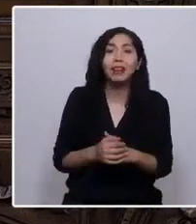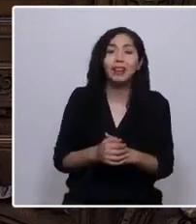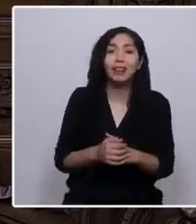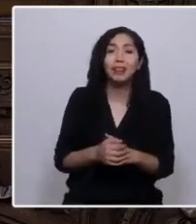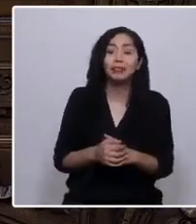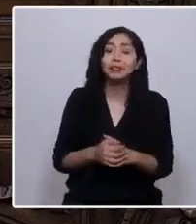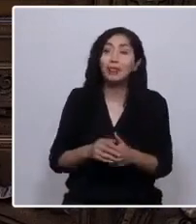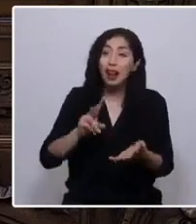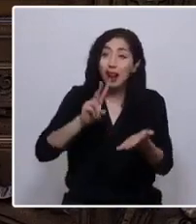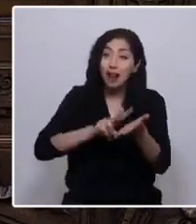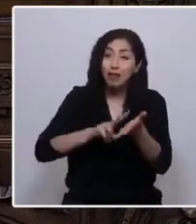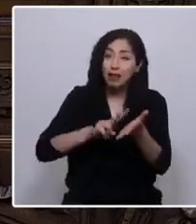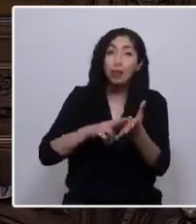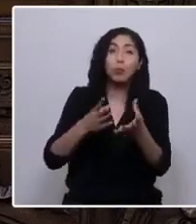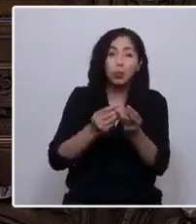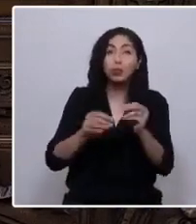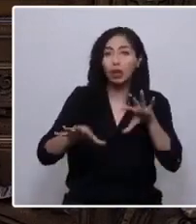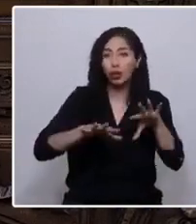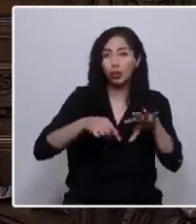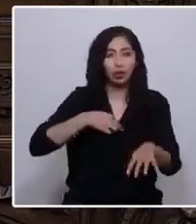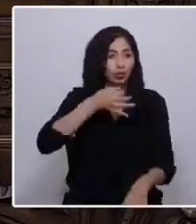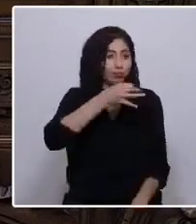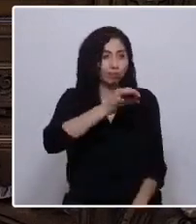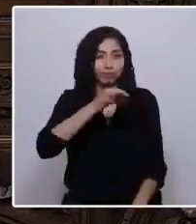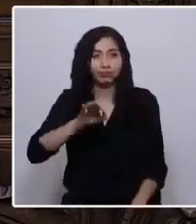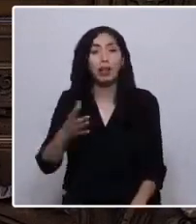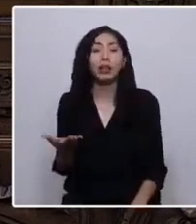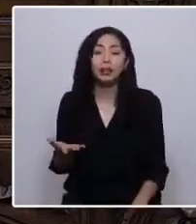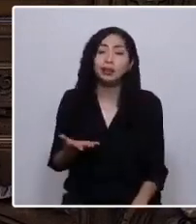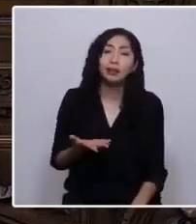muchas cosas que queremos reivindicar acá. No me queda mucho tiempo.